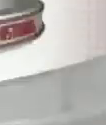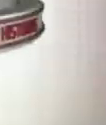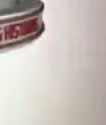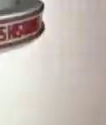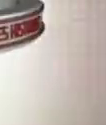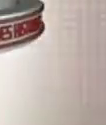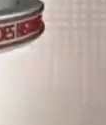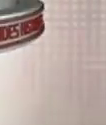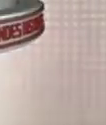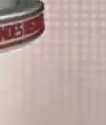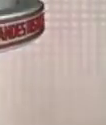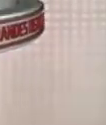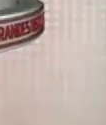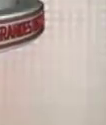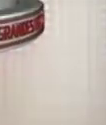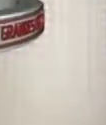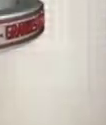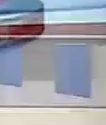Alegría.